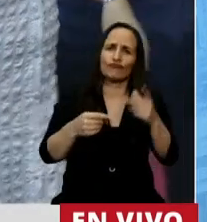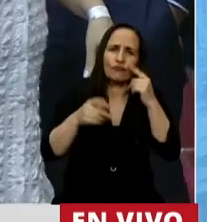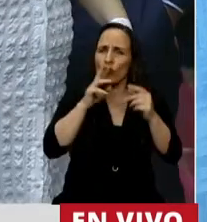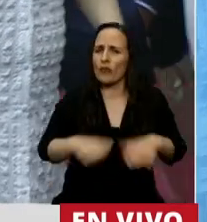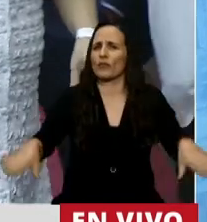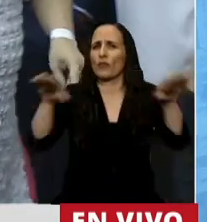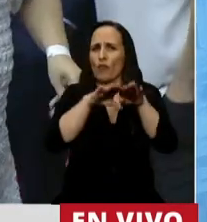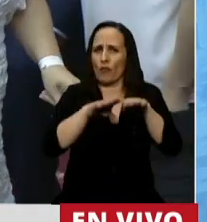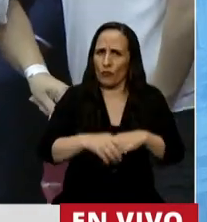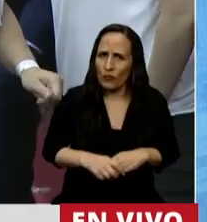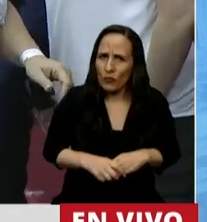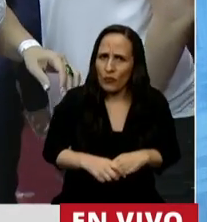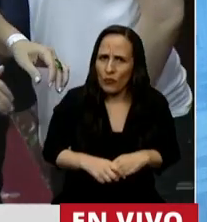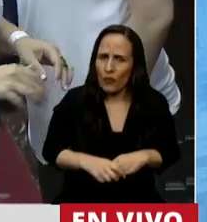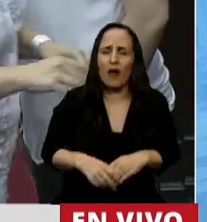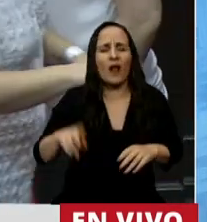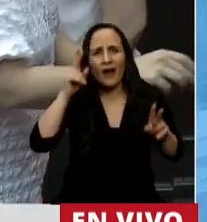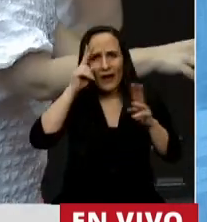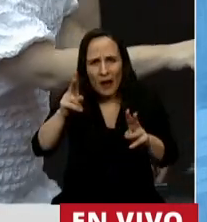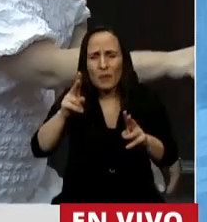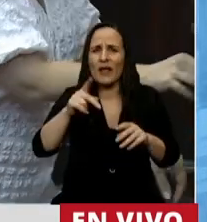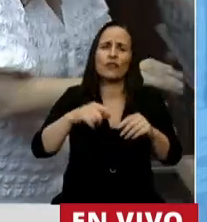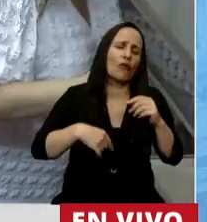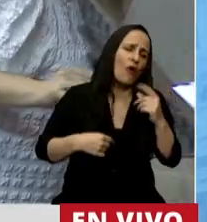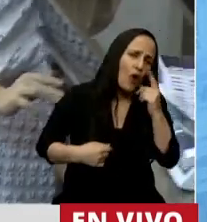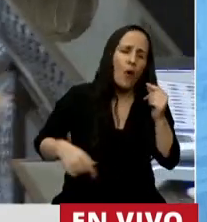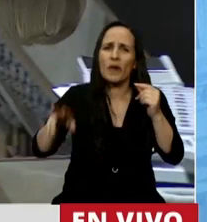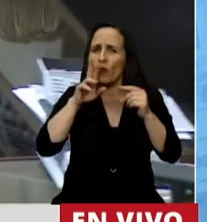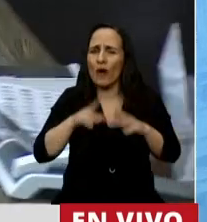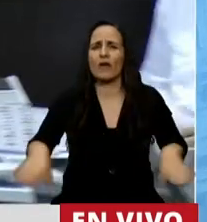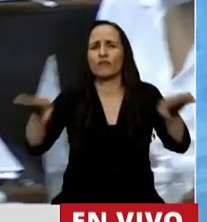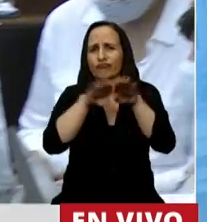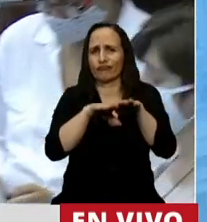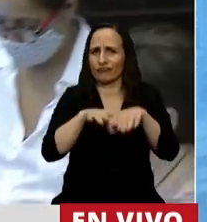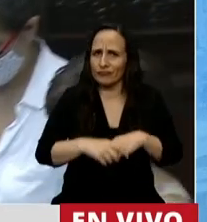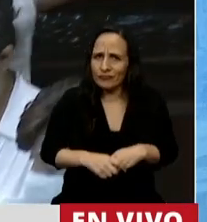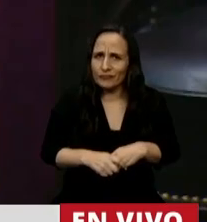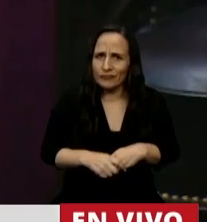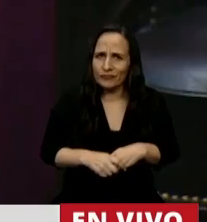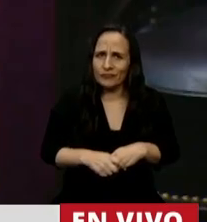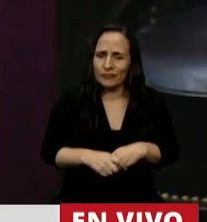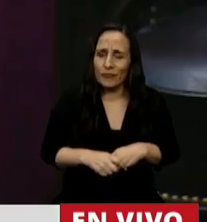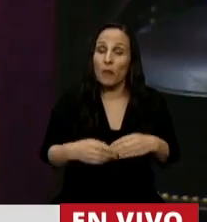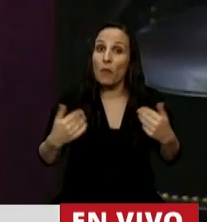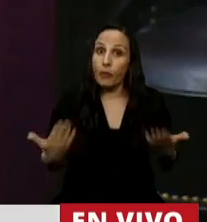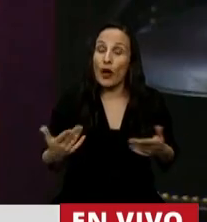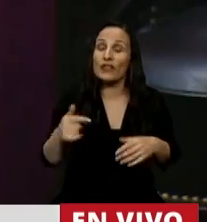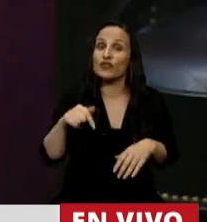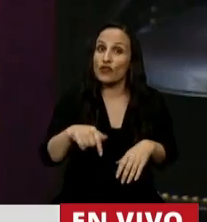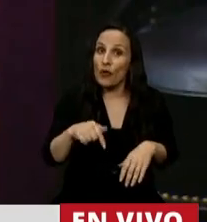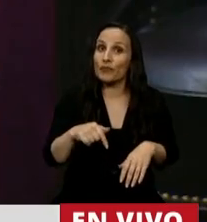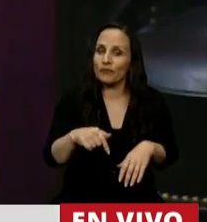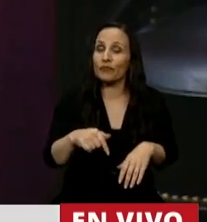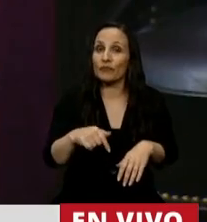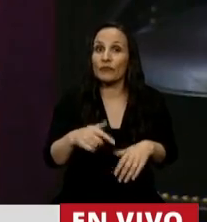género, en la igualdad y en el respeto de hombres y mujeres. Por eso, en este sentido